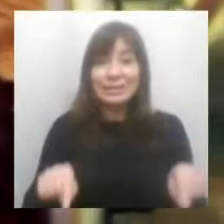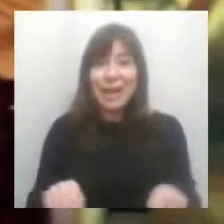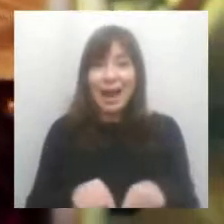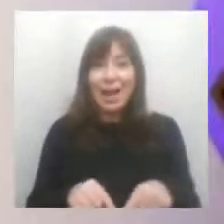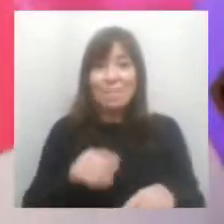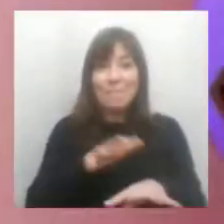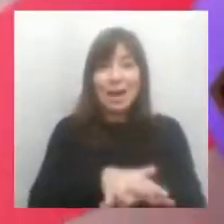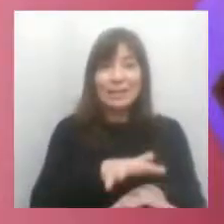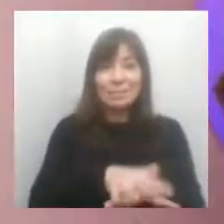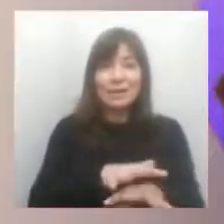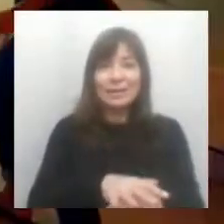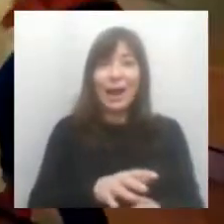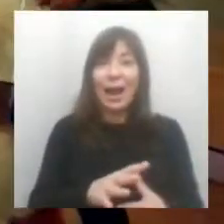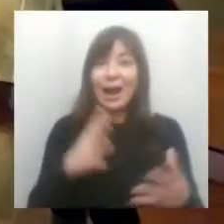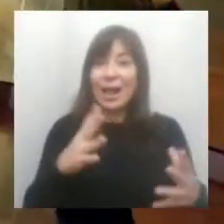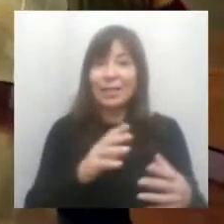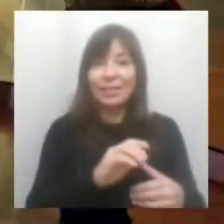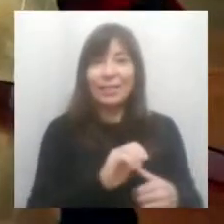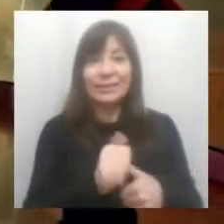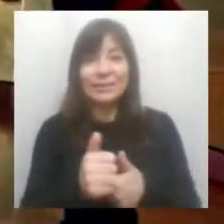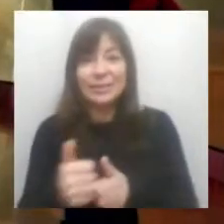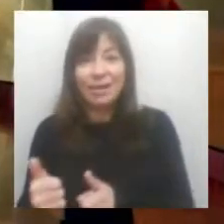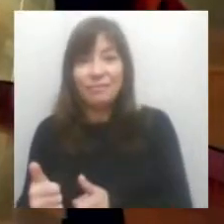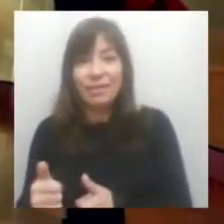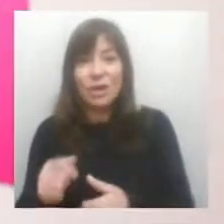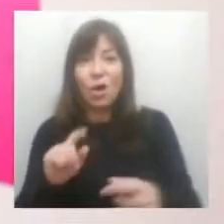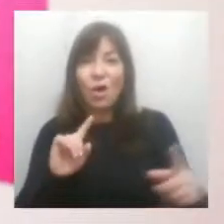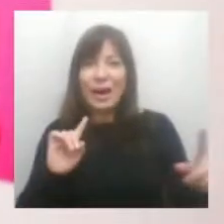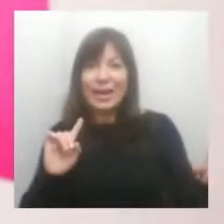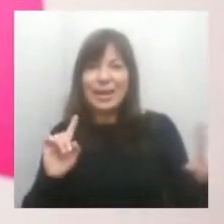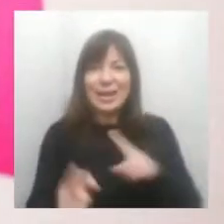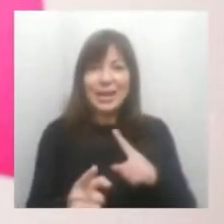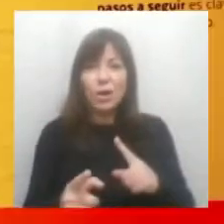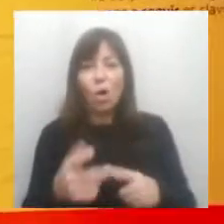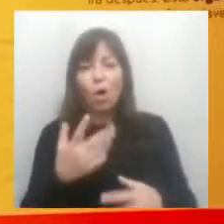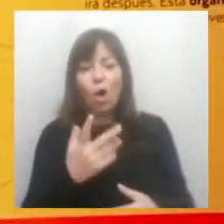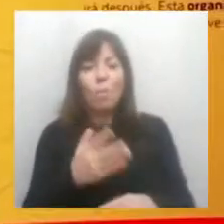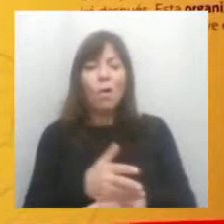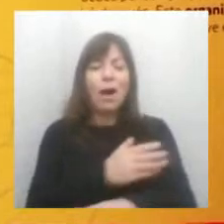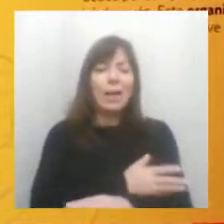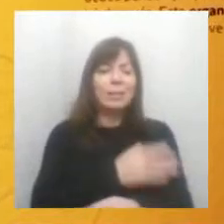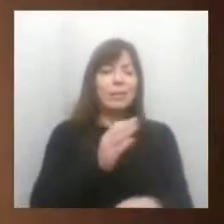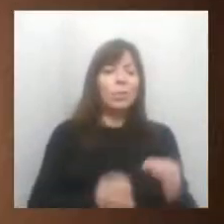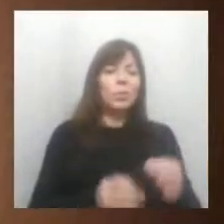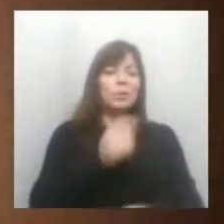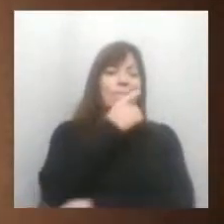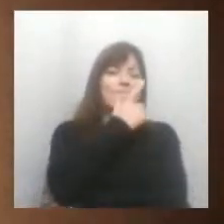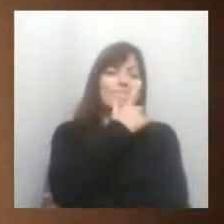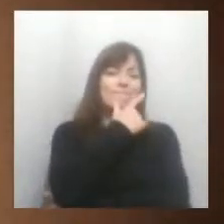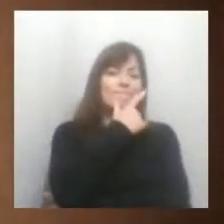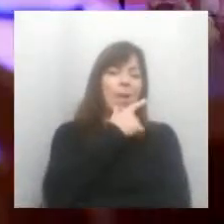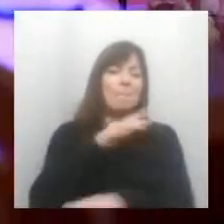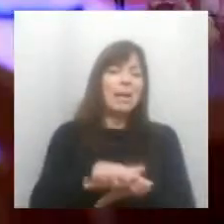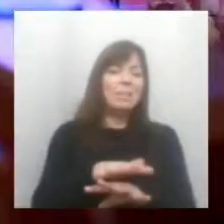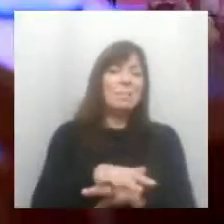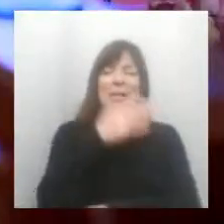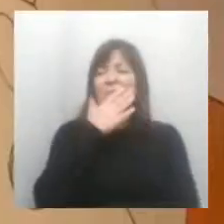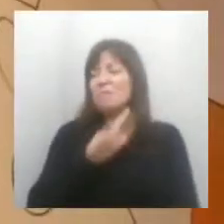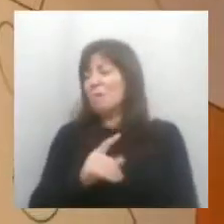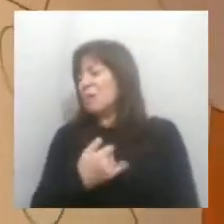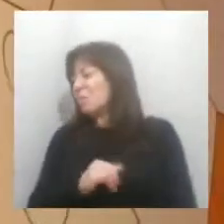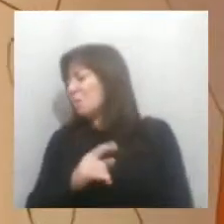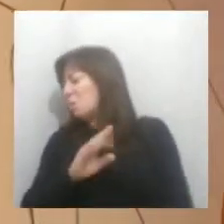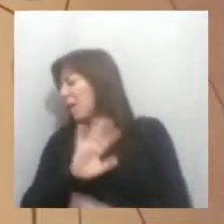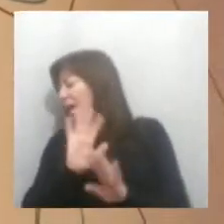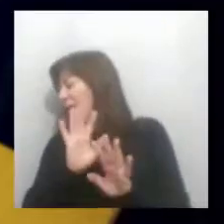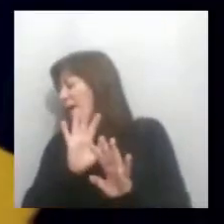gran desafío de darle un giro, quizás quitar un poco ese prejuicio que de repente hay con la matemática, de muchas veces uno puede decir,